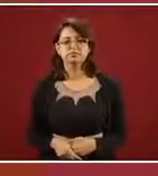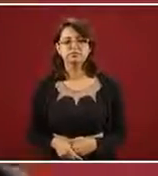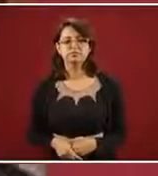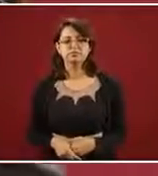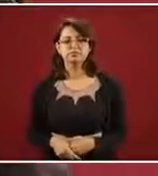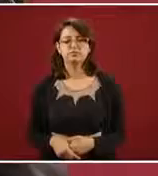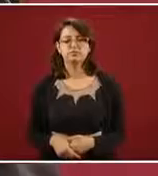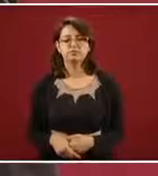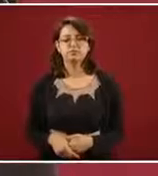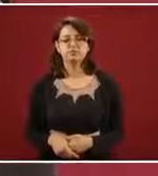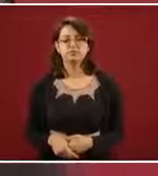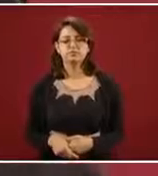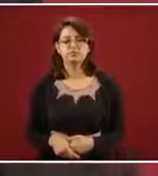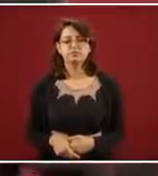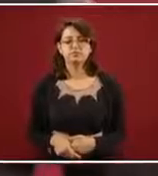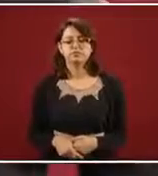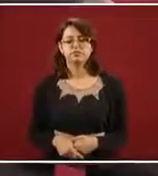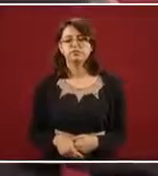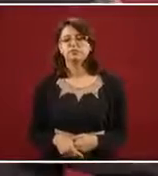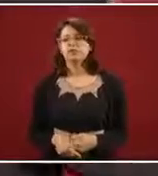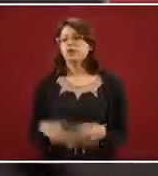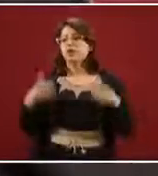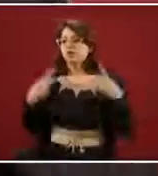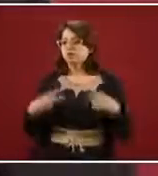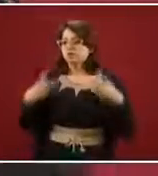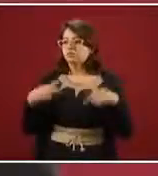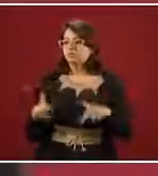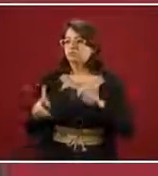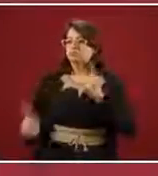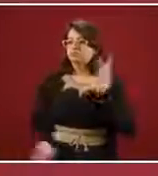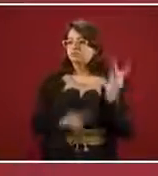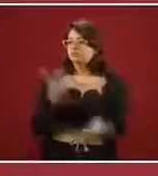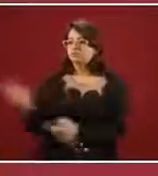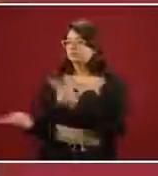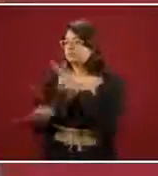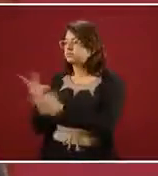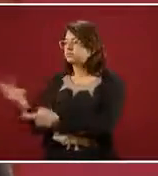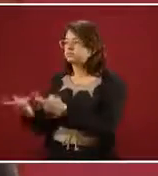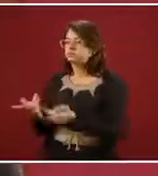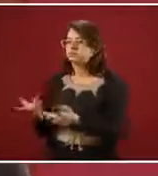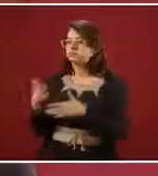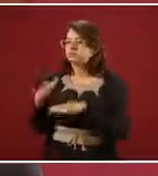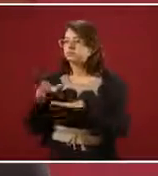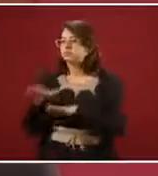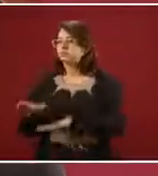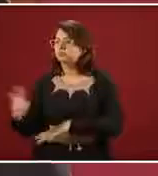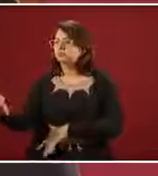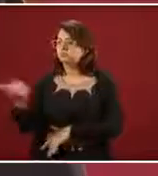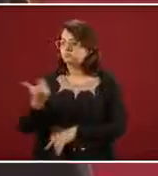En las encuestas que se llevan a cabo sobre ingresos, gasto,